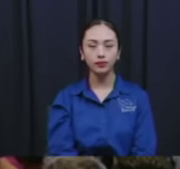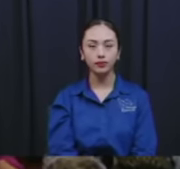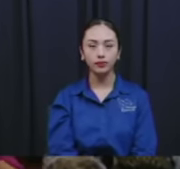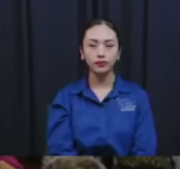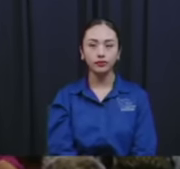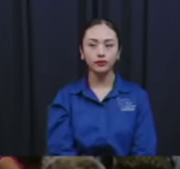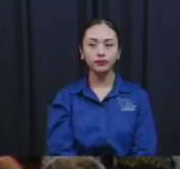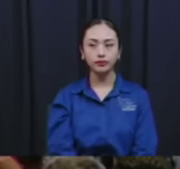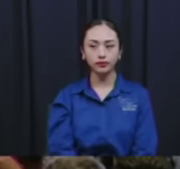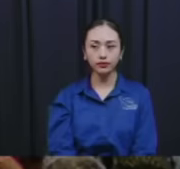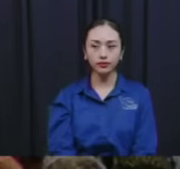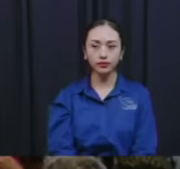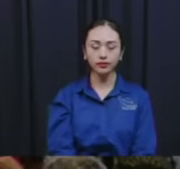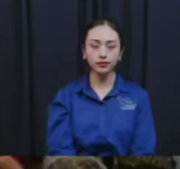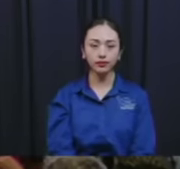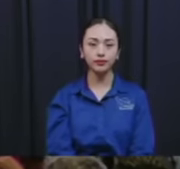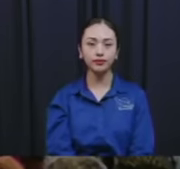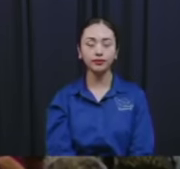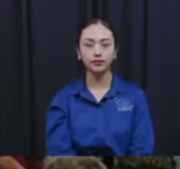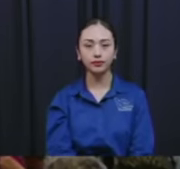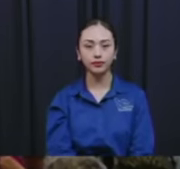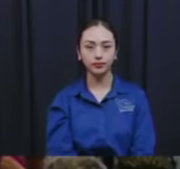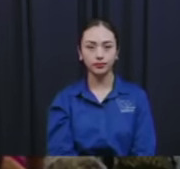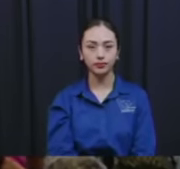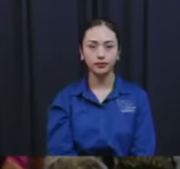en apoyo a lo que estoy